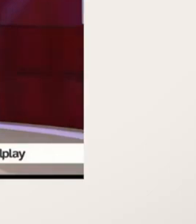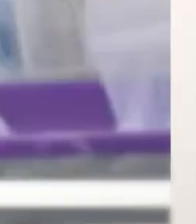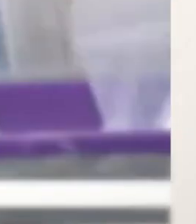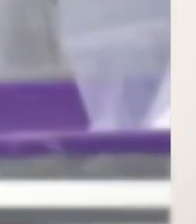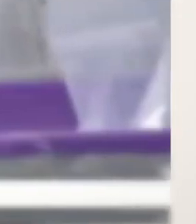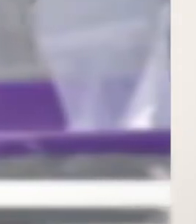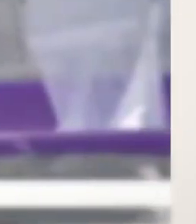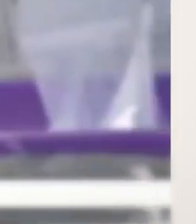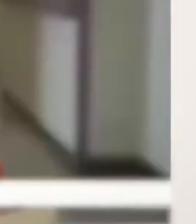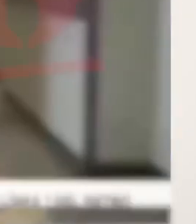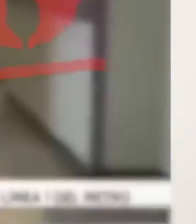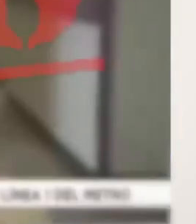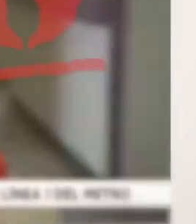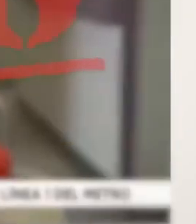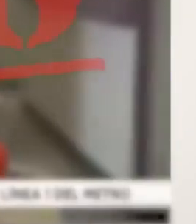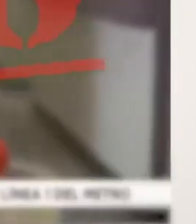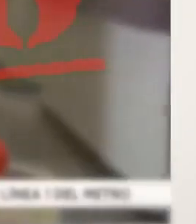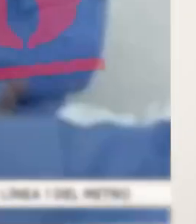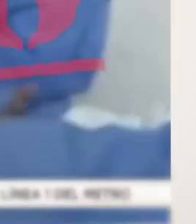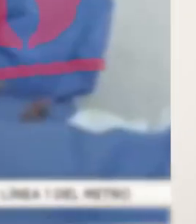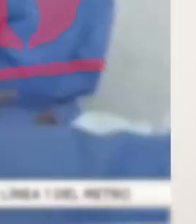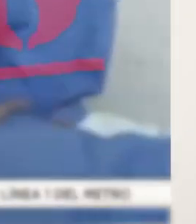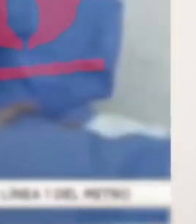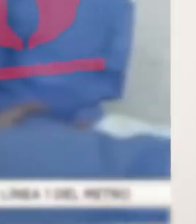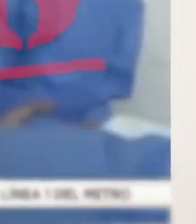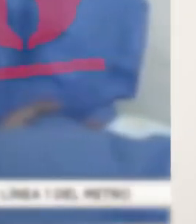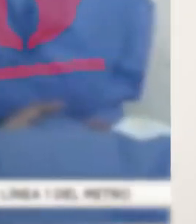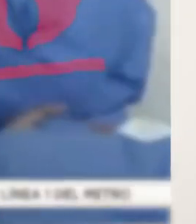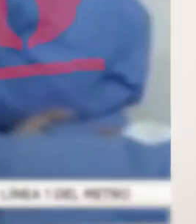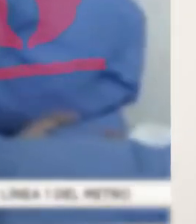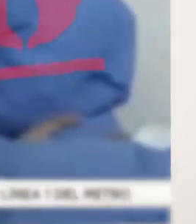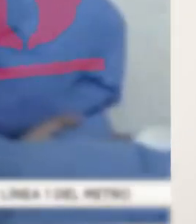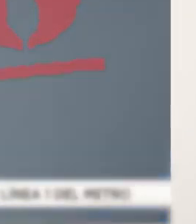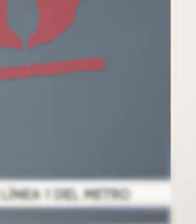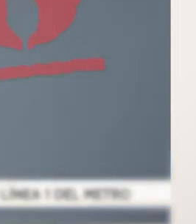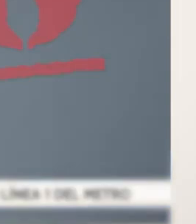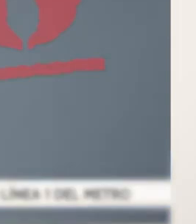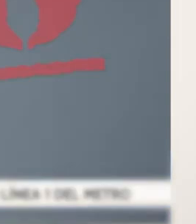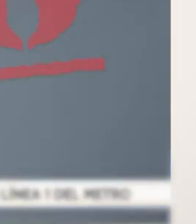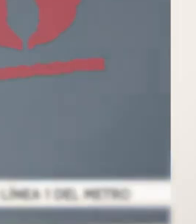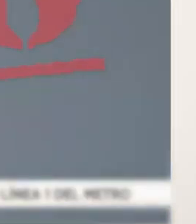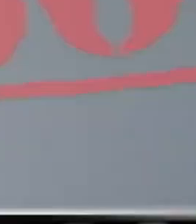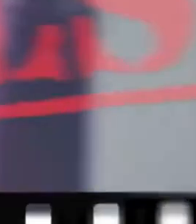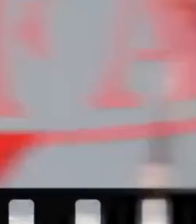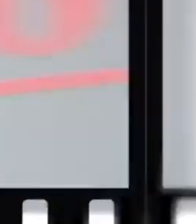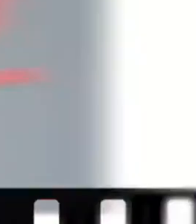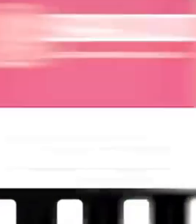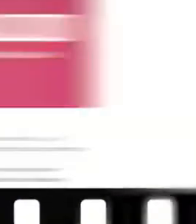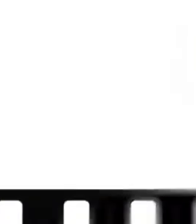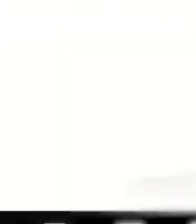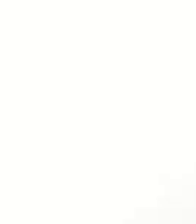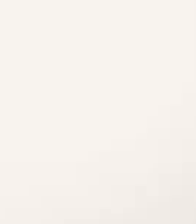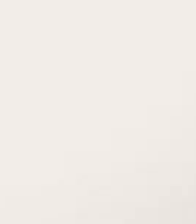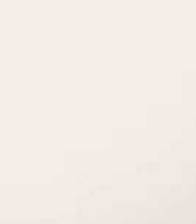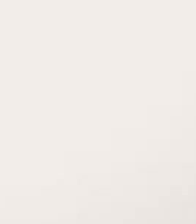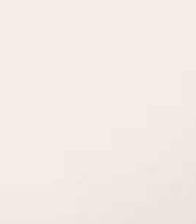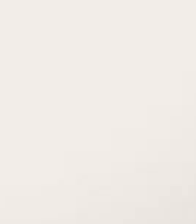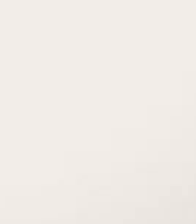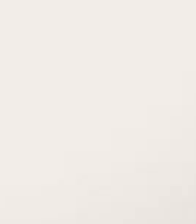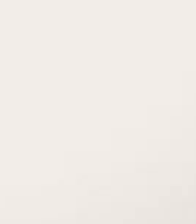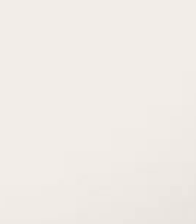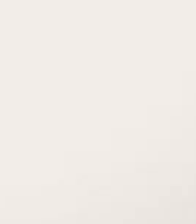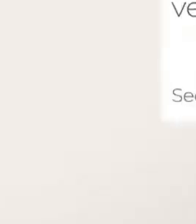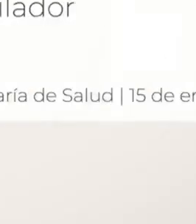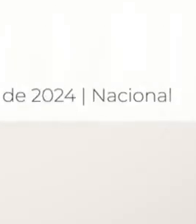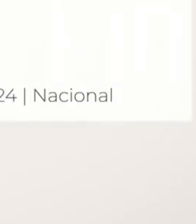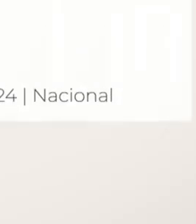pacientes. Lo anterior es falso. La Secretaría de Salud Pública, a través de un comunicado del día 15 de enero,